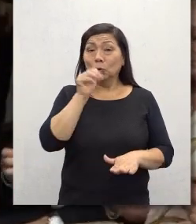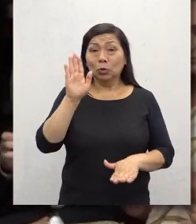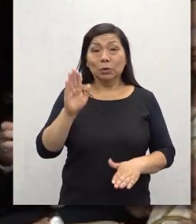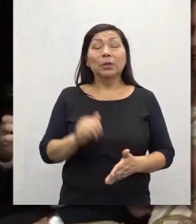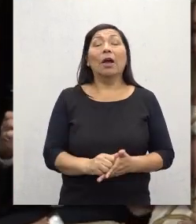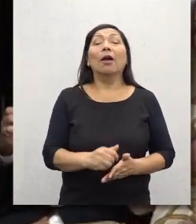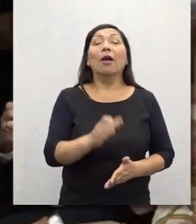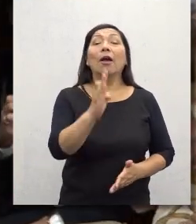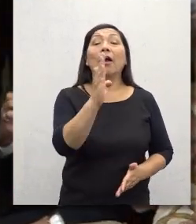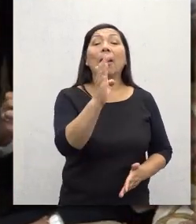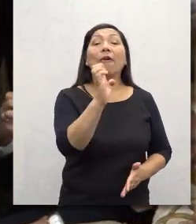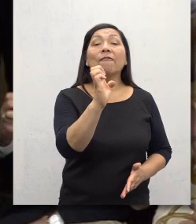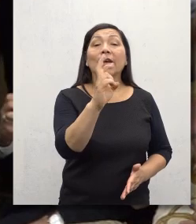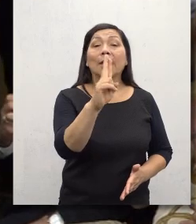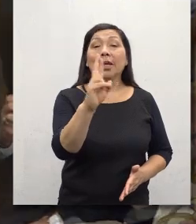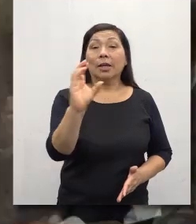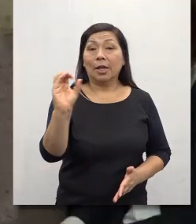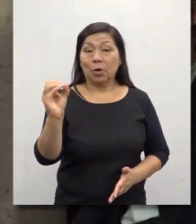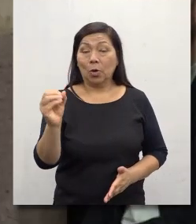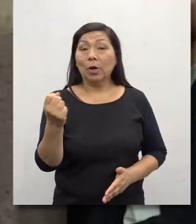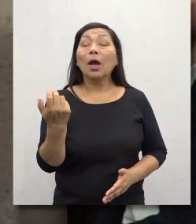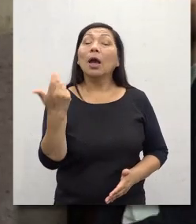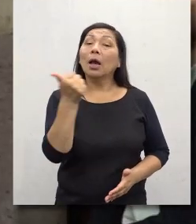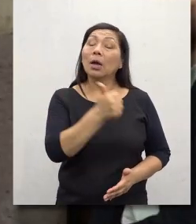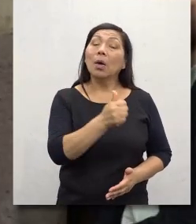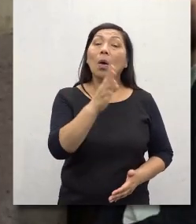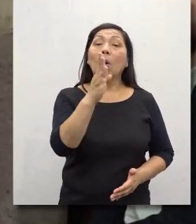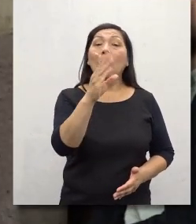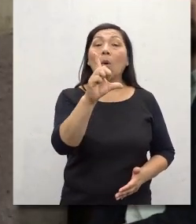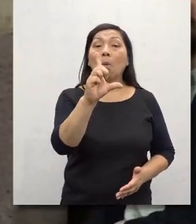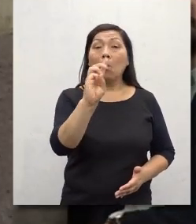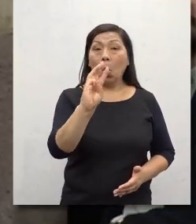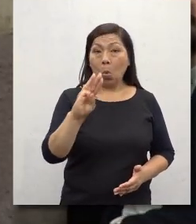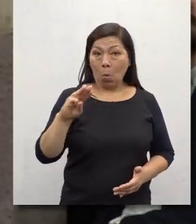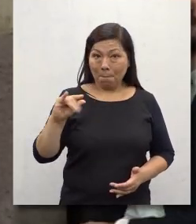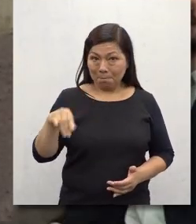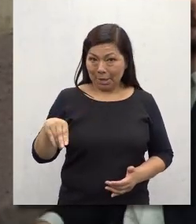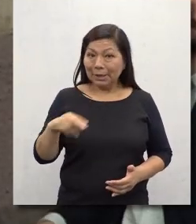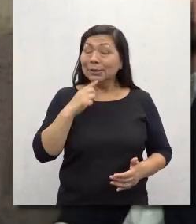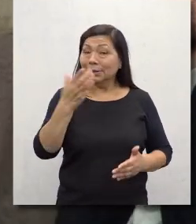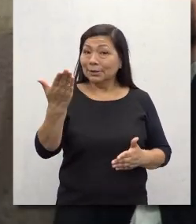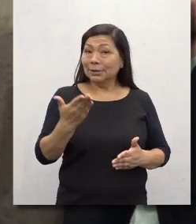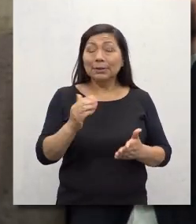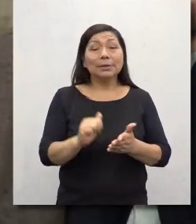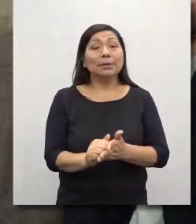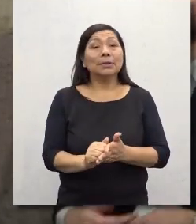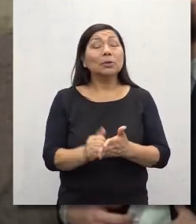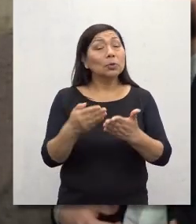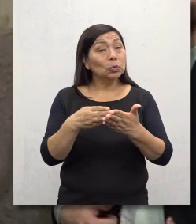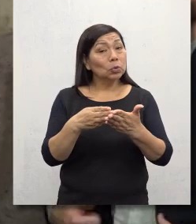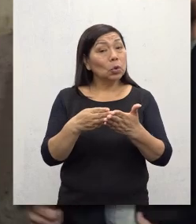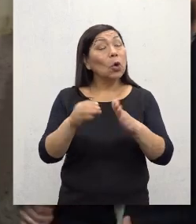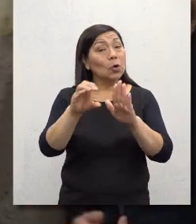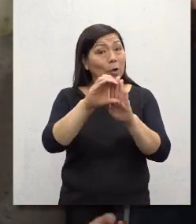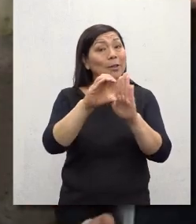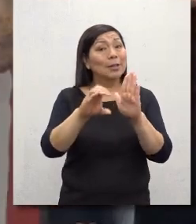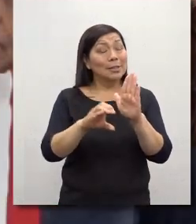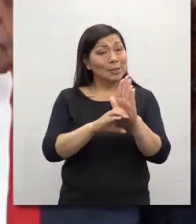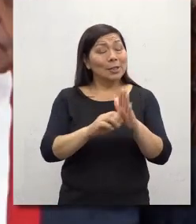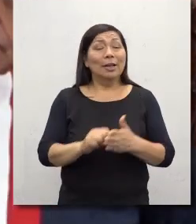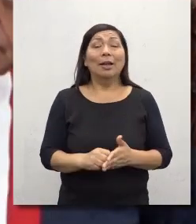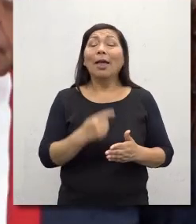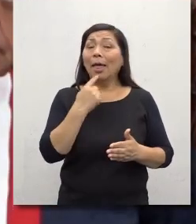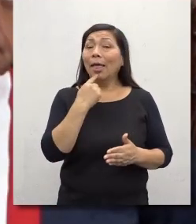Augusto Ferrero como vicepresidente y a Ernesto Blume como director general del Centro de Estudios